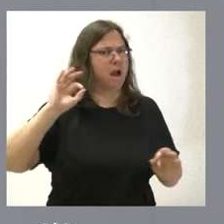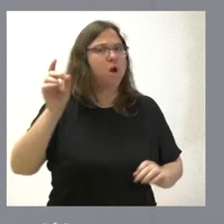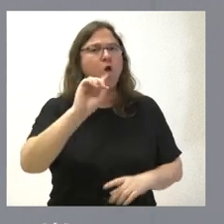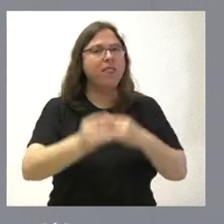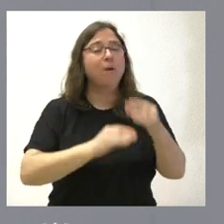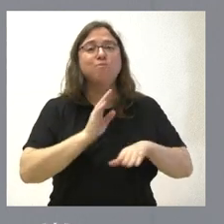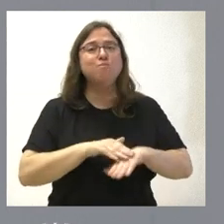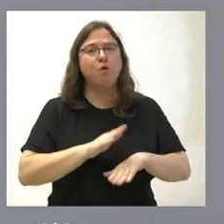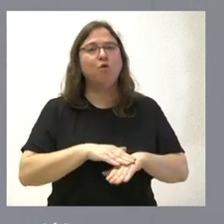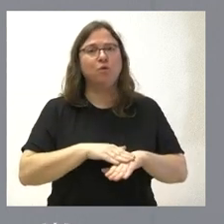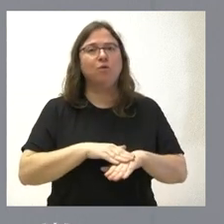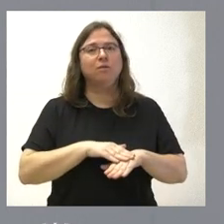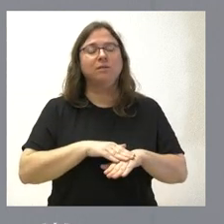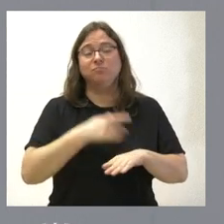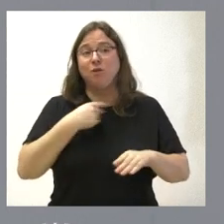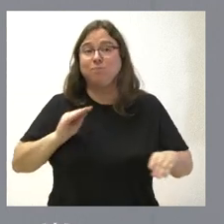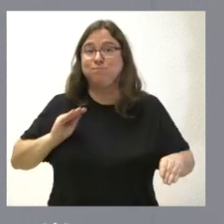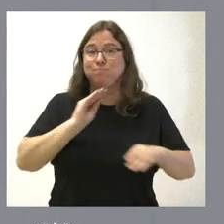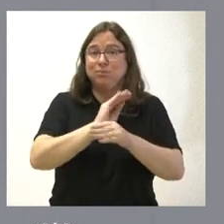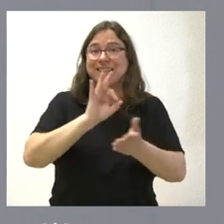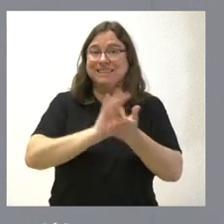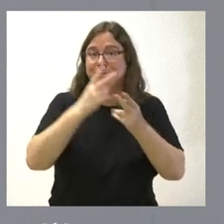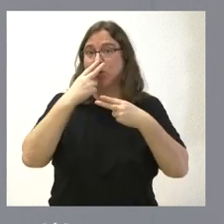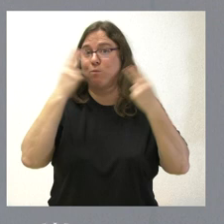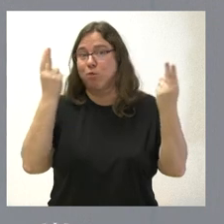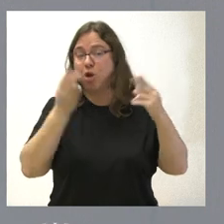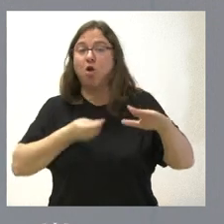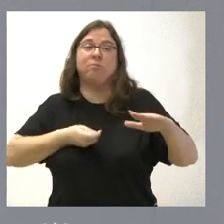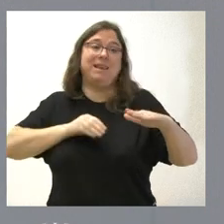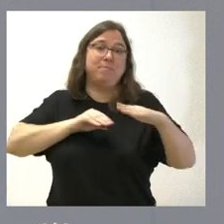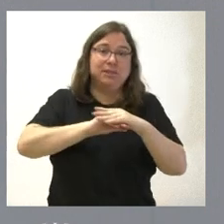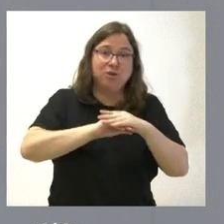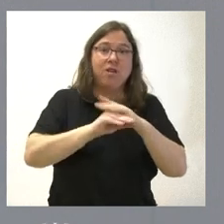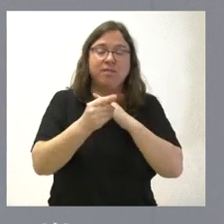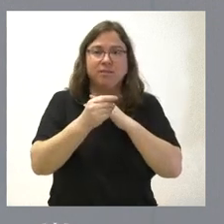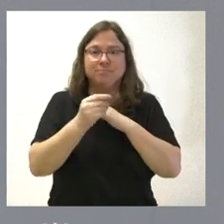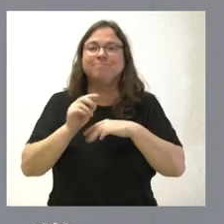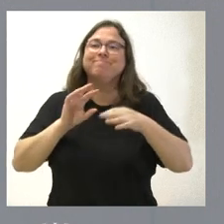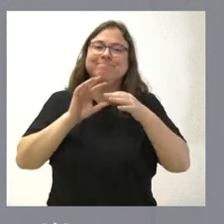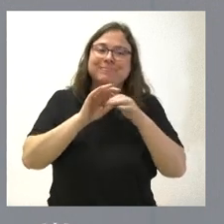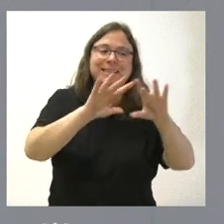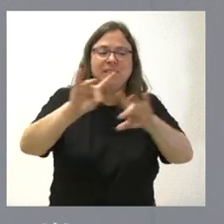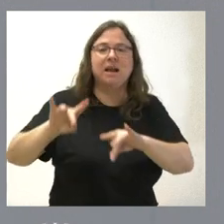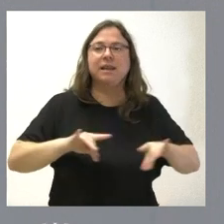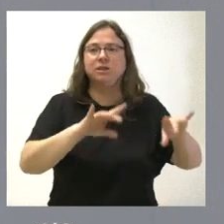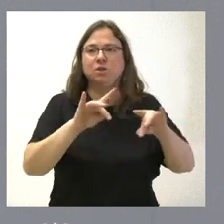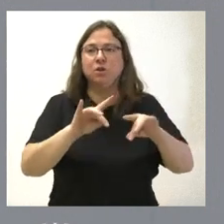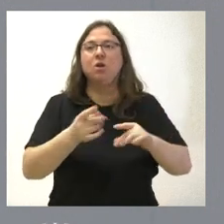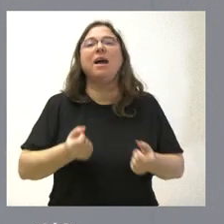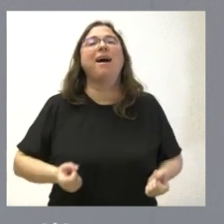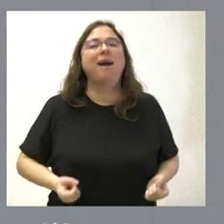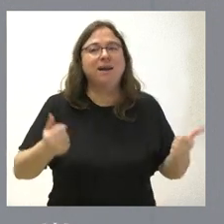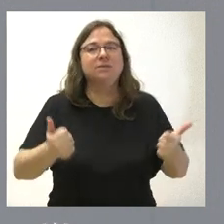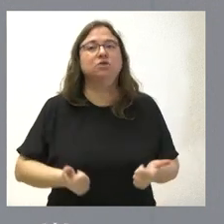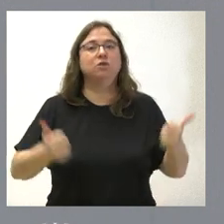porque básicamente financiar servicios públicos financiar inversiones tiene mucho que ver también con el territorio Y tiene más más costes en aquellas